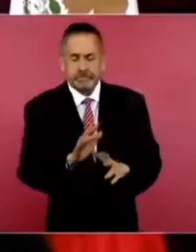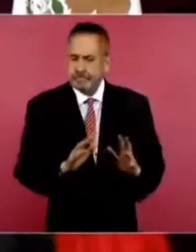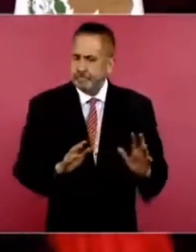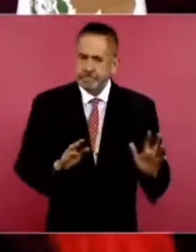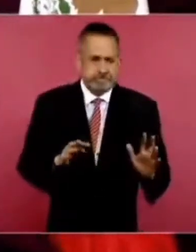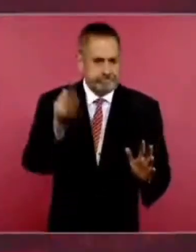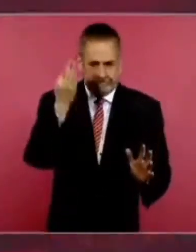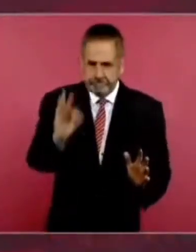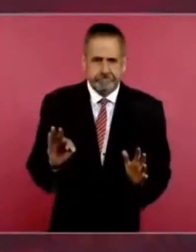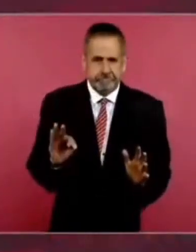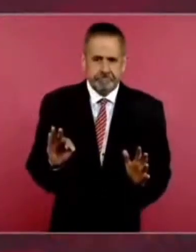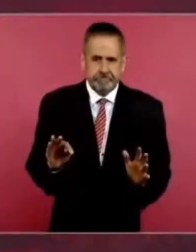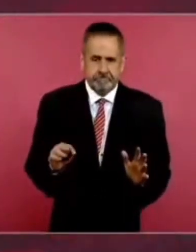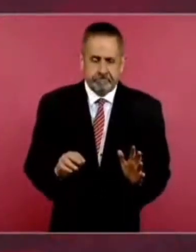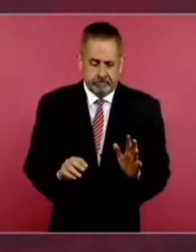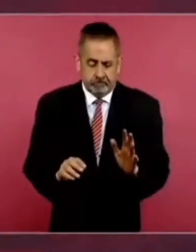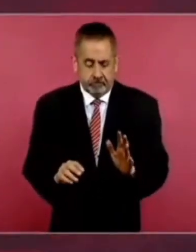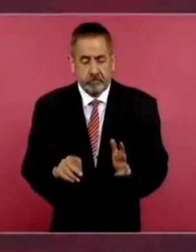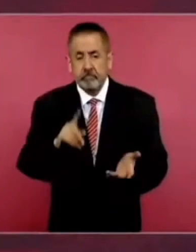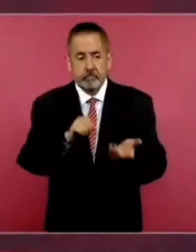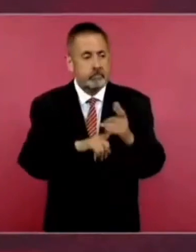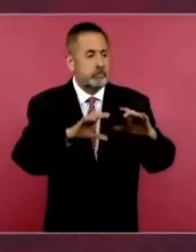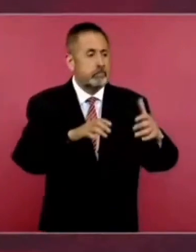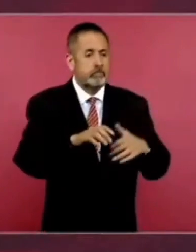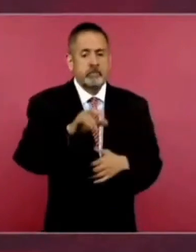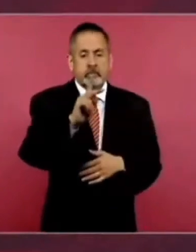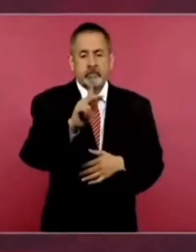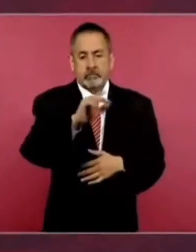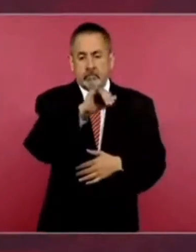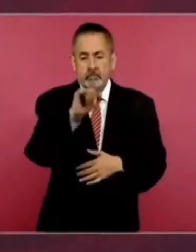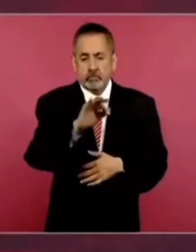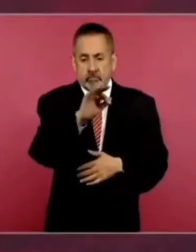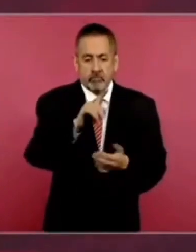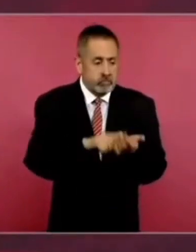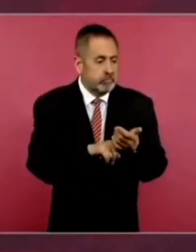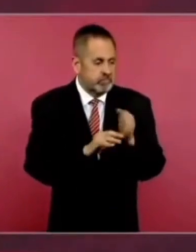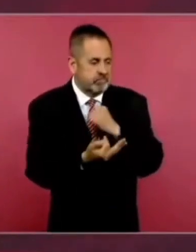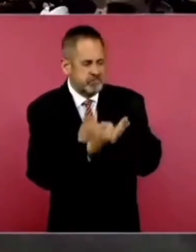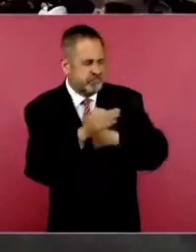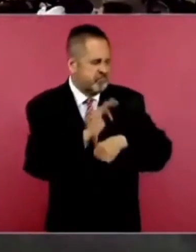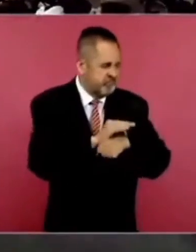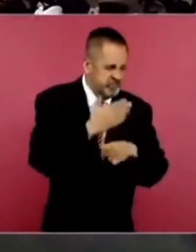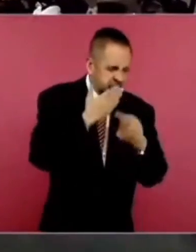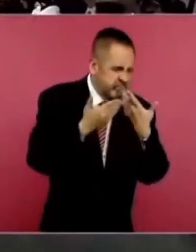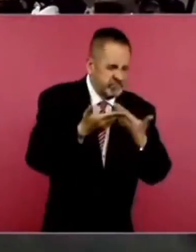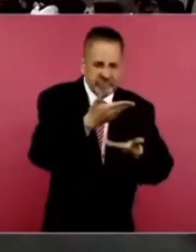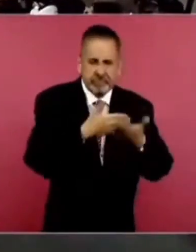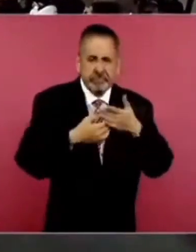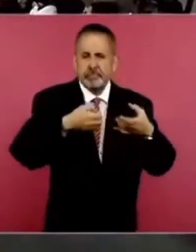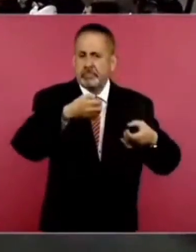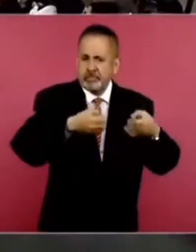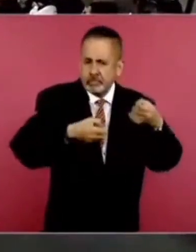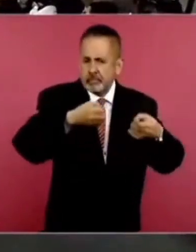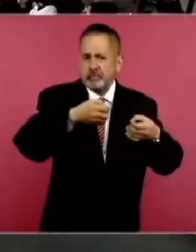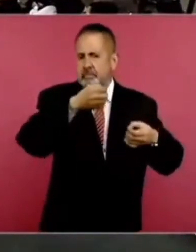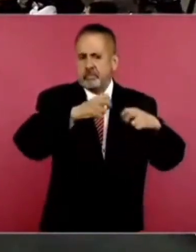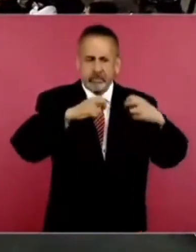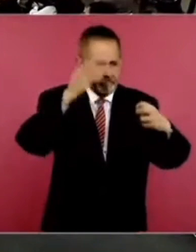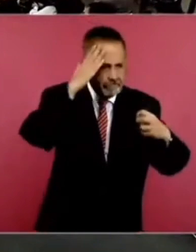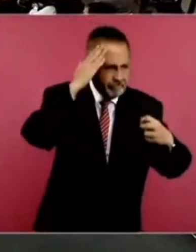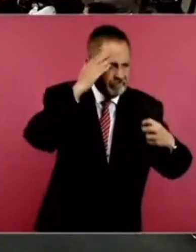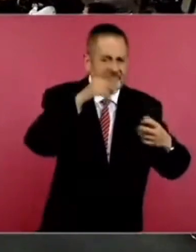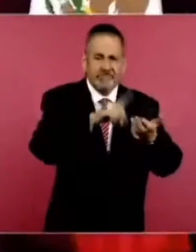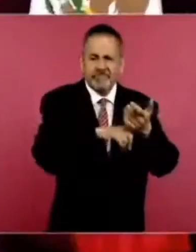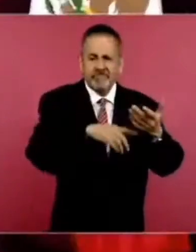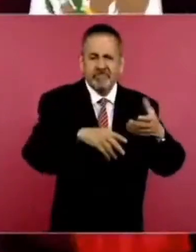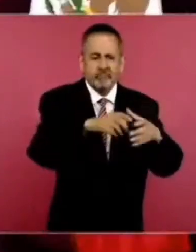Y es esa estructura del Poder Judicial la que les ayuda, jueces, magistrados, ministros,